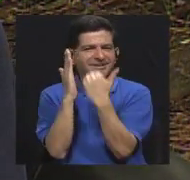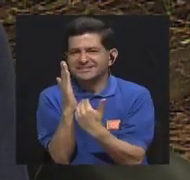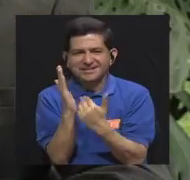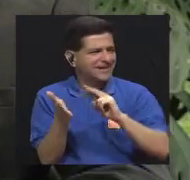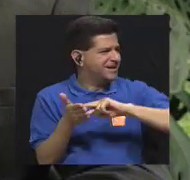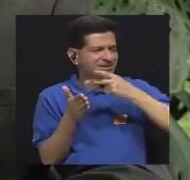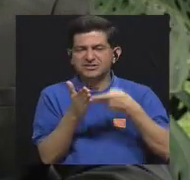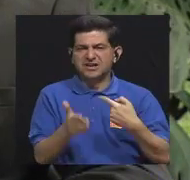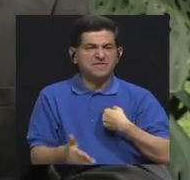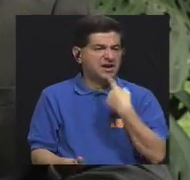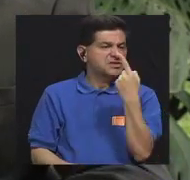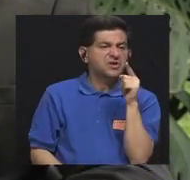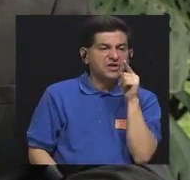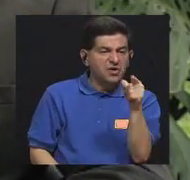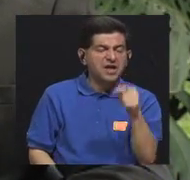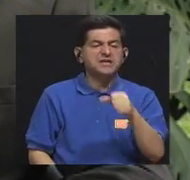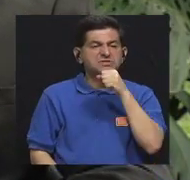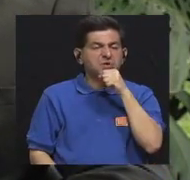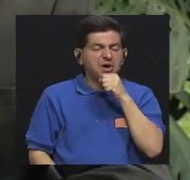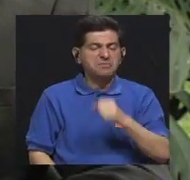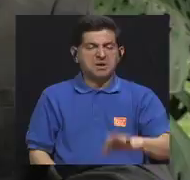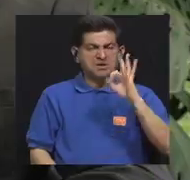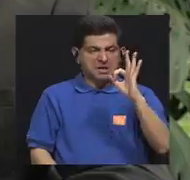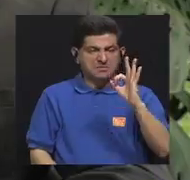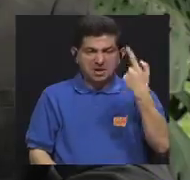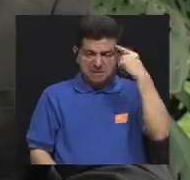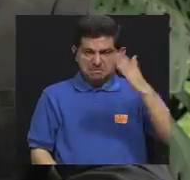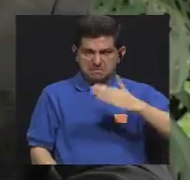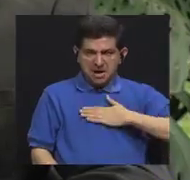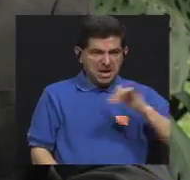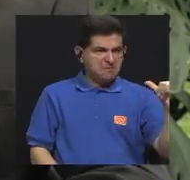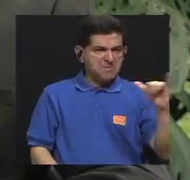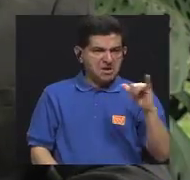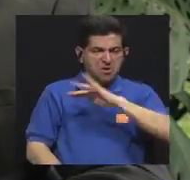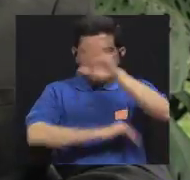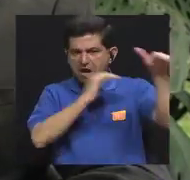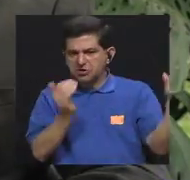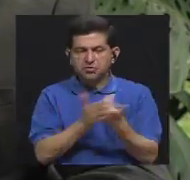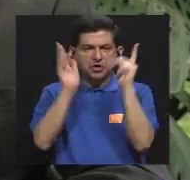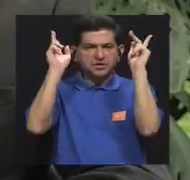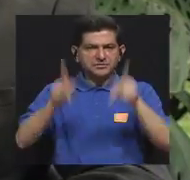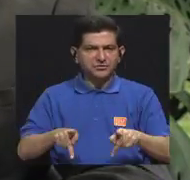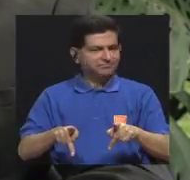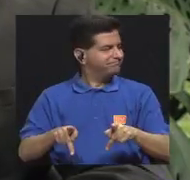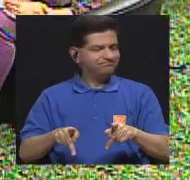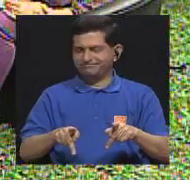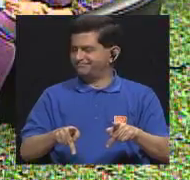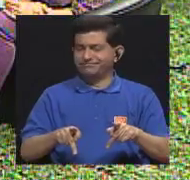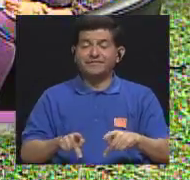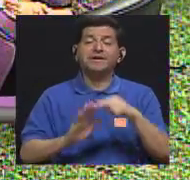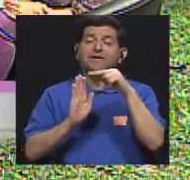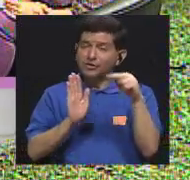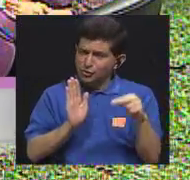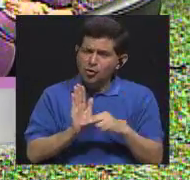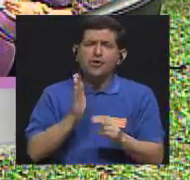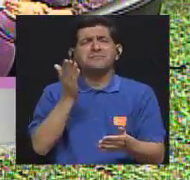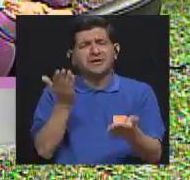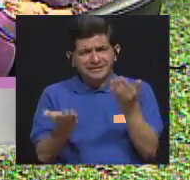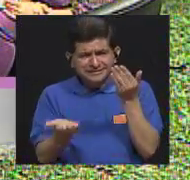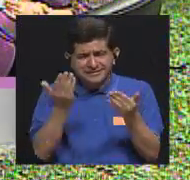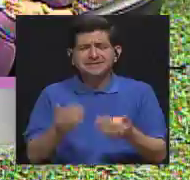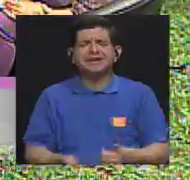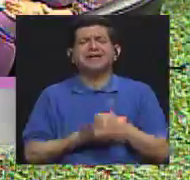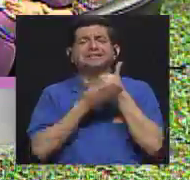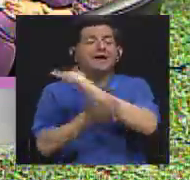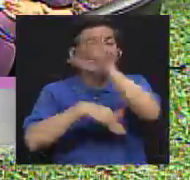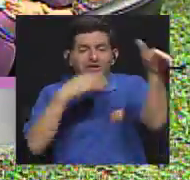sea, no es como que si yo digo que esto es envejecer bien para mí, tiene que ser lo mismo para todo mundo. Creo que son pautas